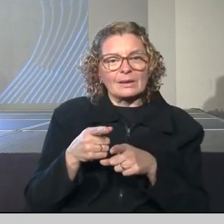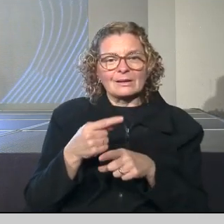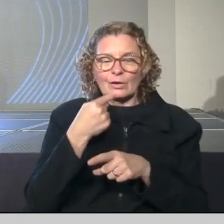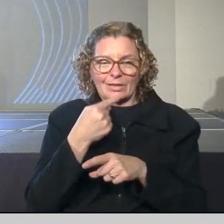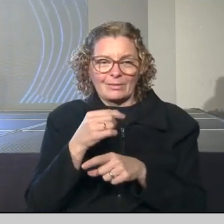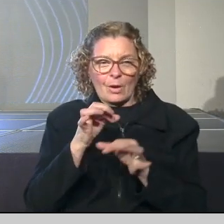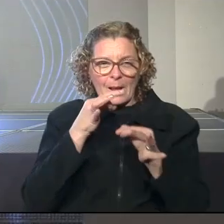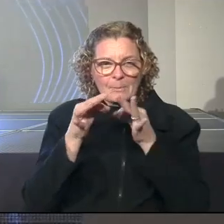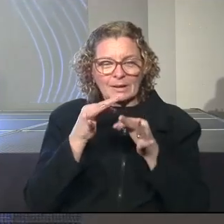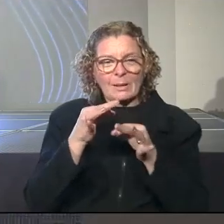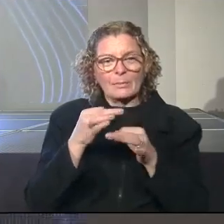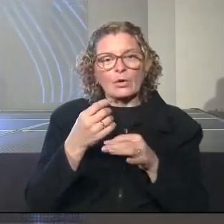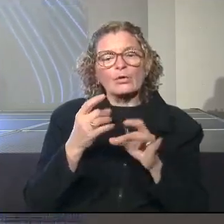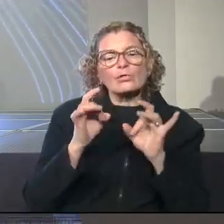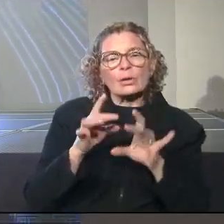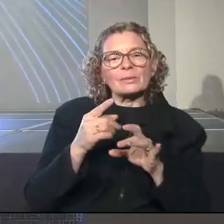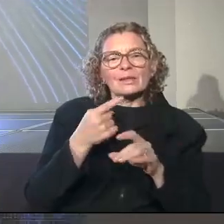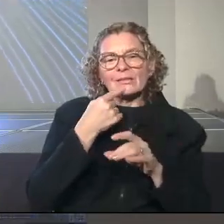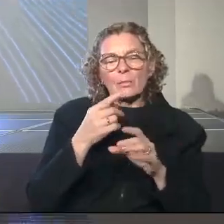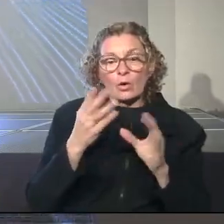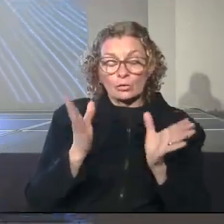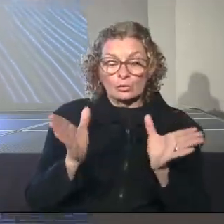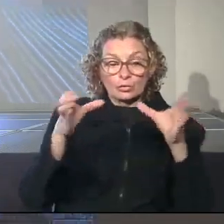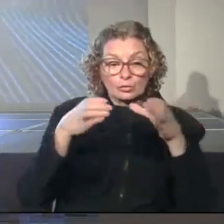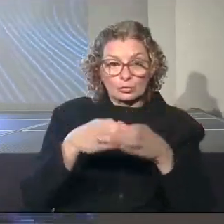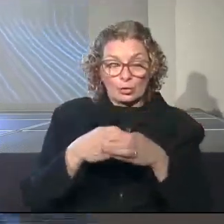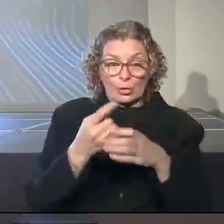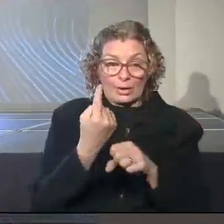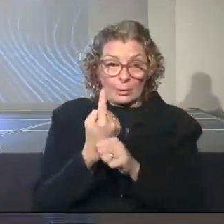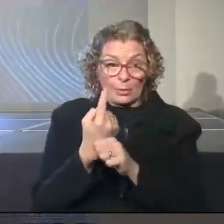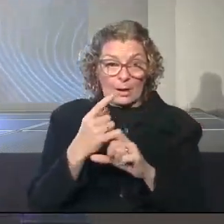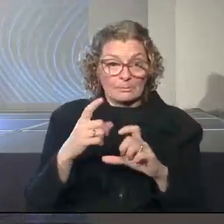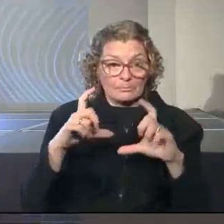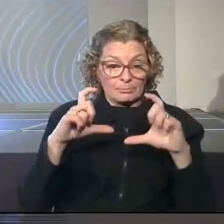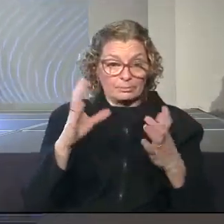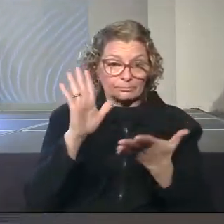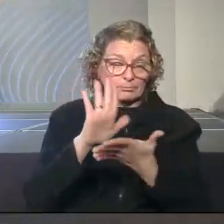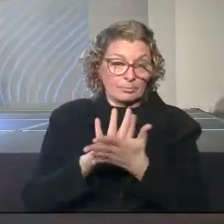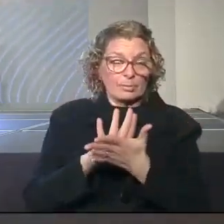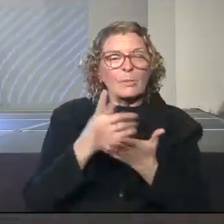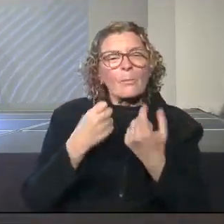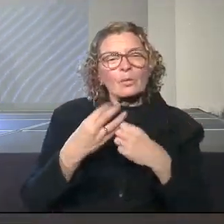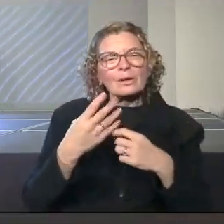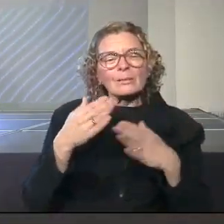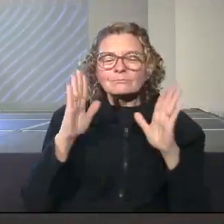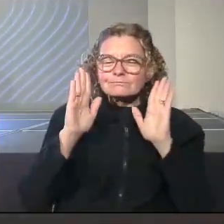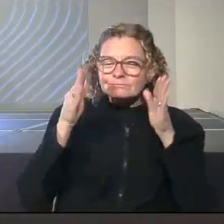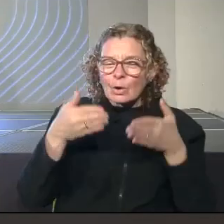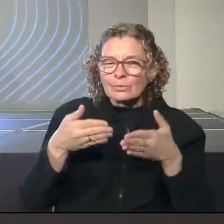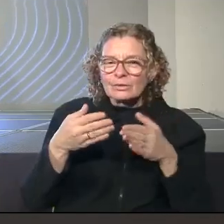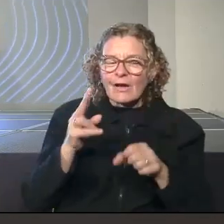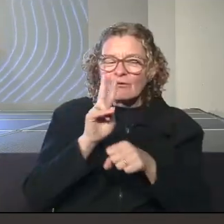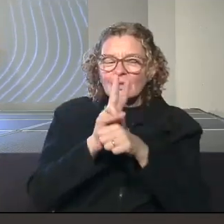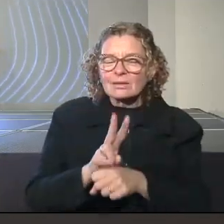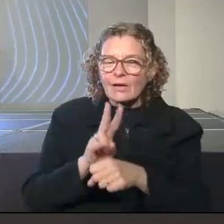recomendamos. Recomendamos justamente consolidar todas las variantes en una misma publicación porque al concentrar todo el tráfico y